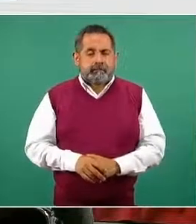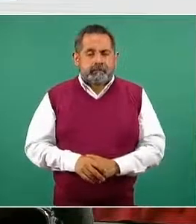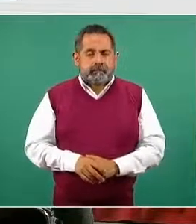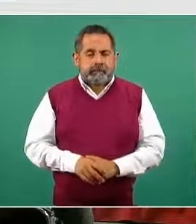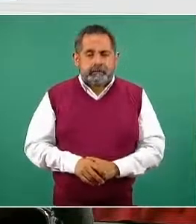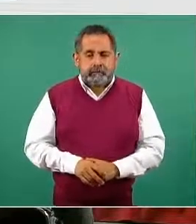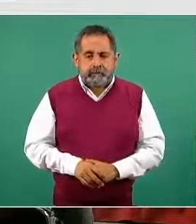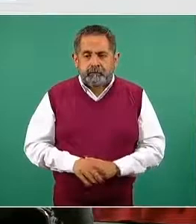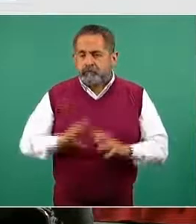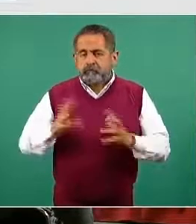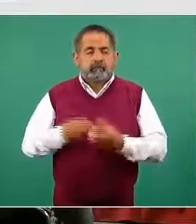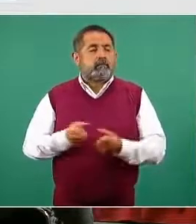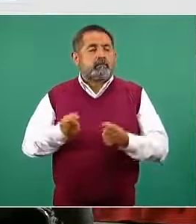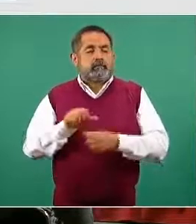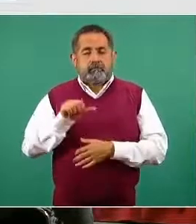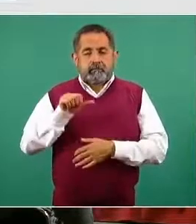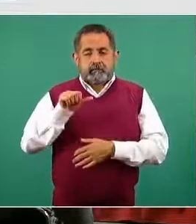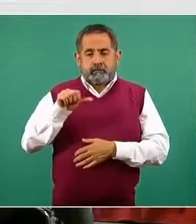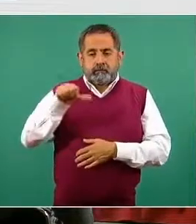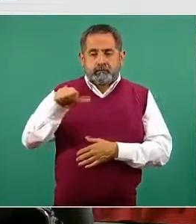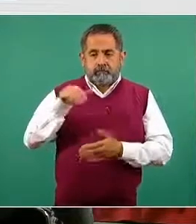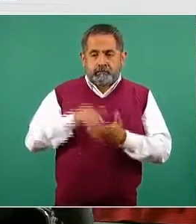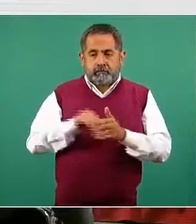Hemos aplicado un total de